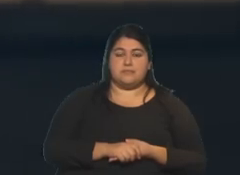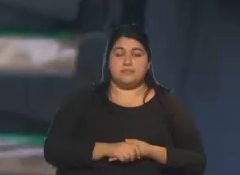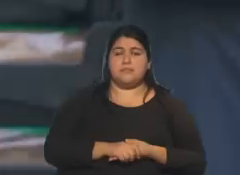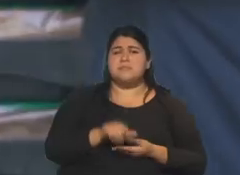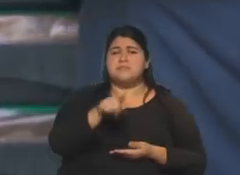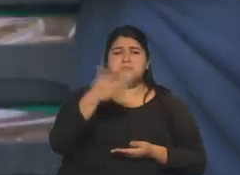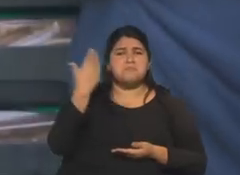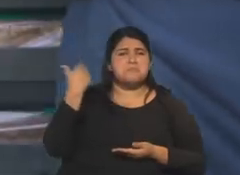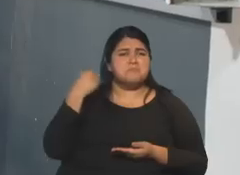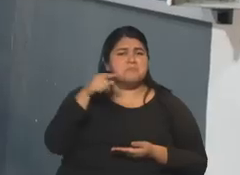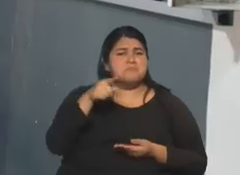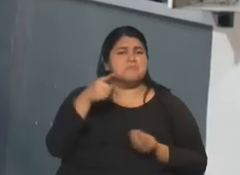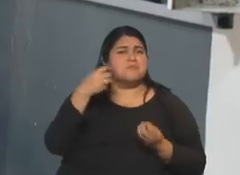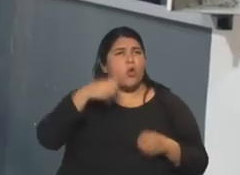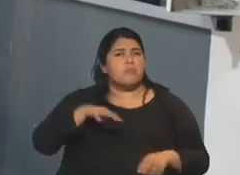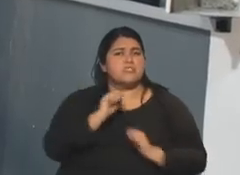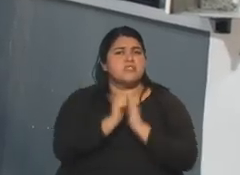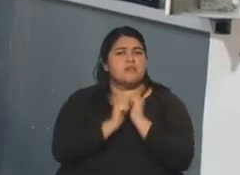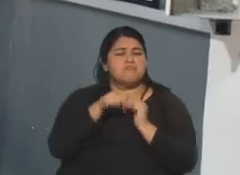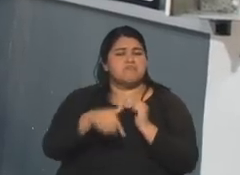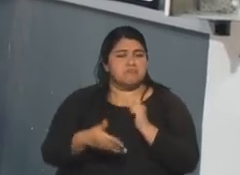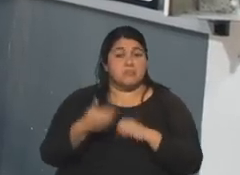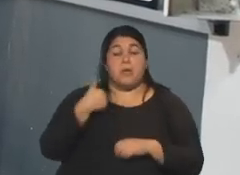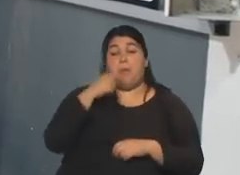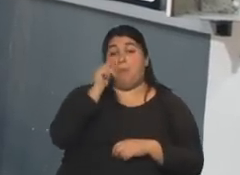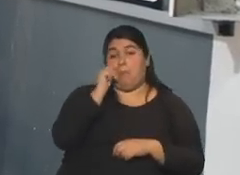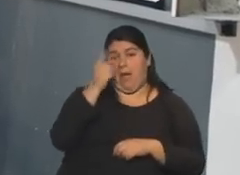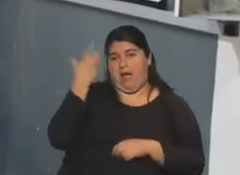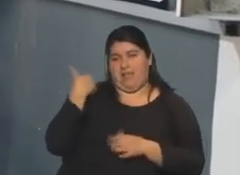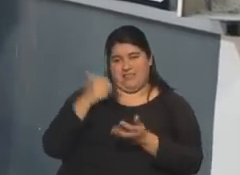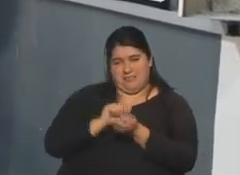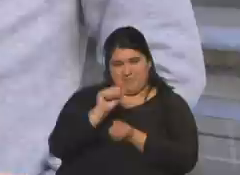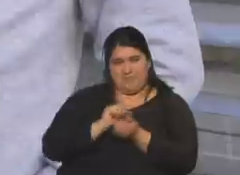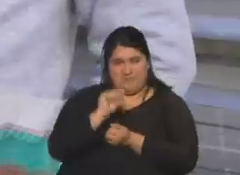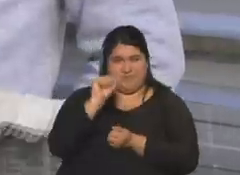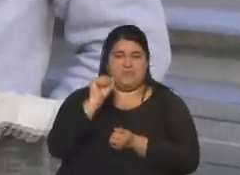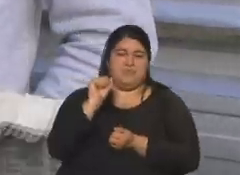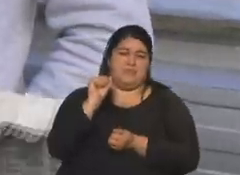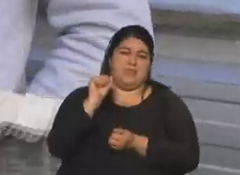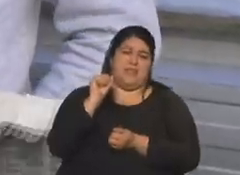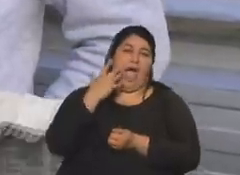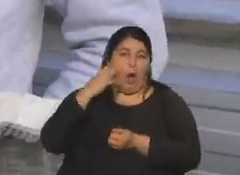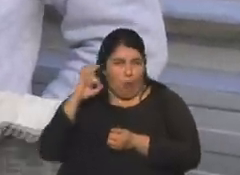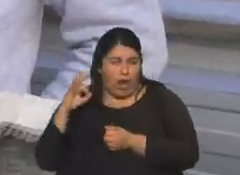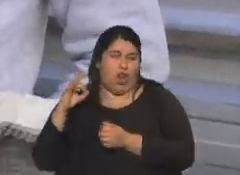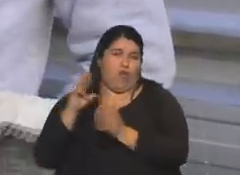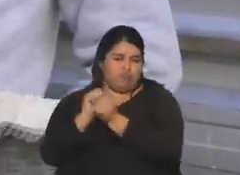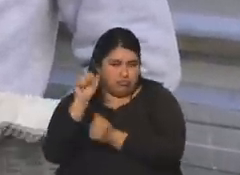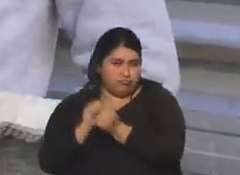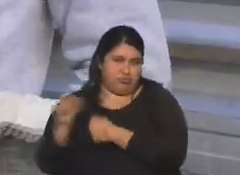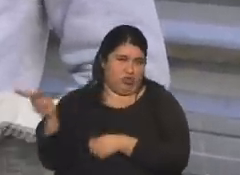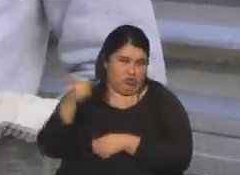¿Cuánto hace que están acá? ¿Cómo empezaron? Mi papá fue panadero. Mi abuelo también fue panadero,